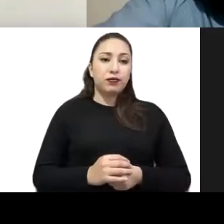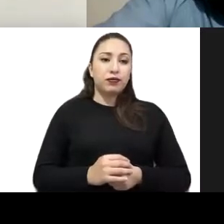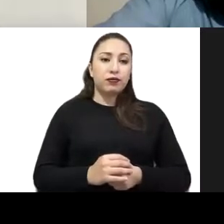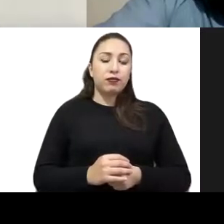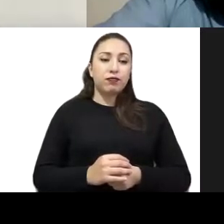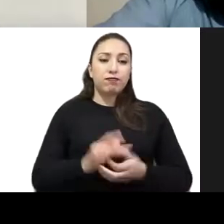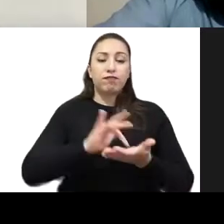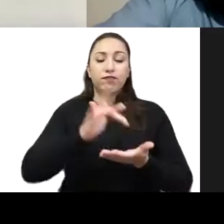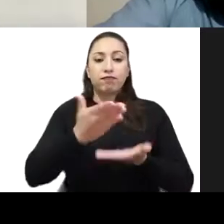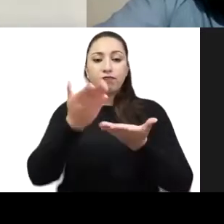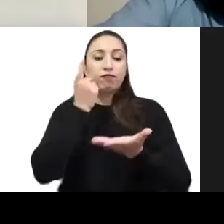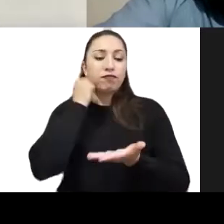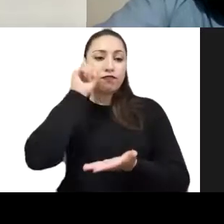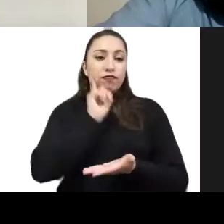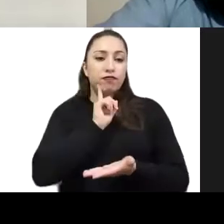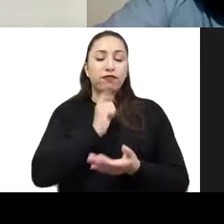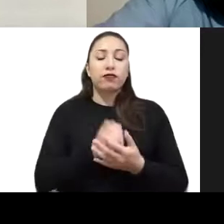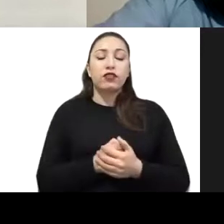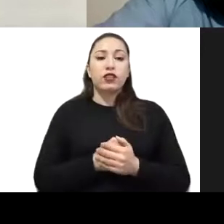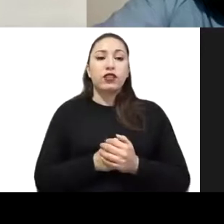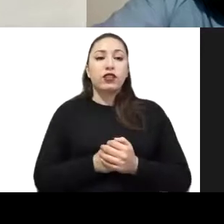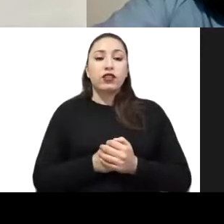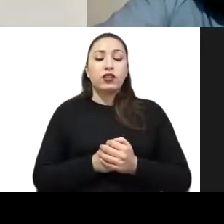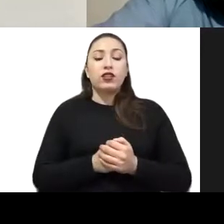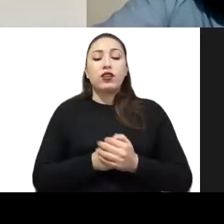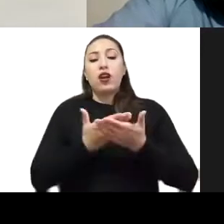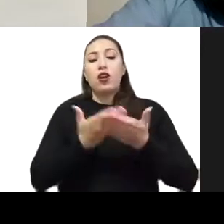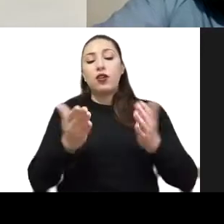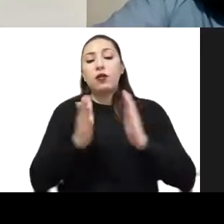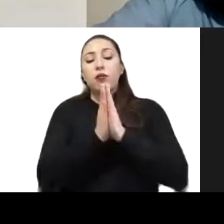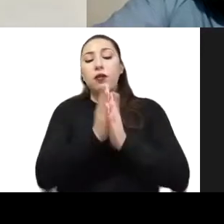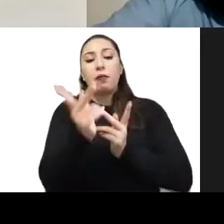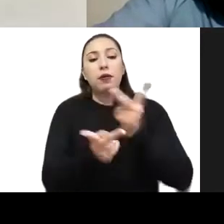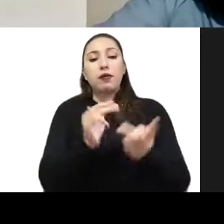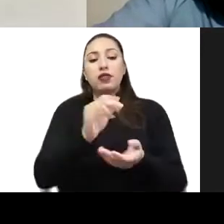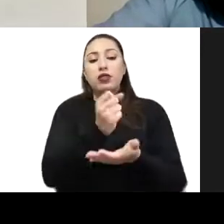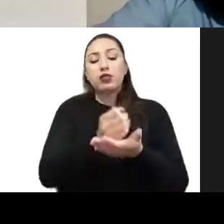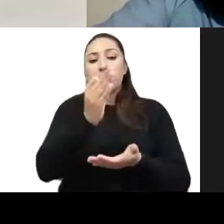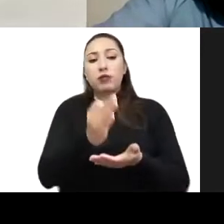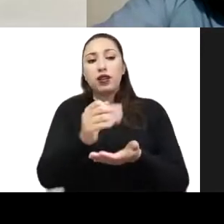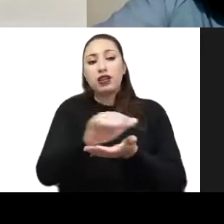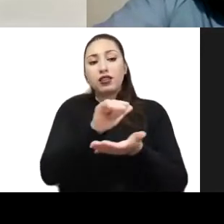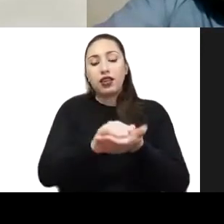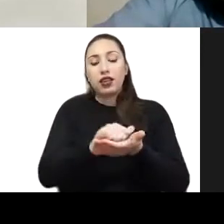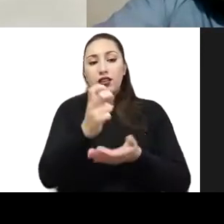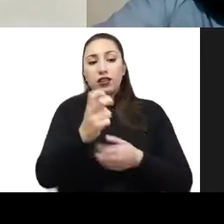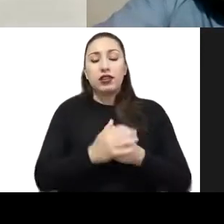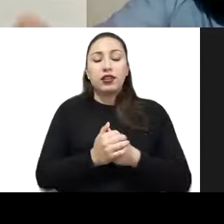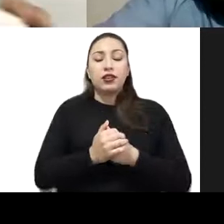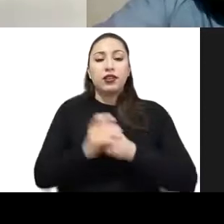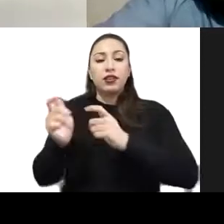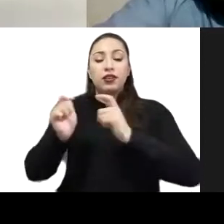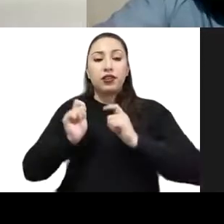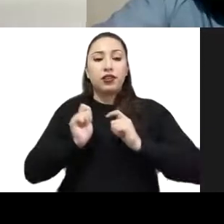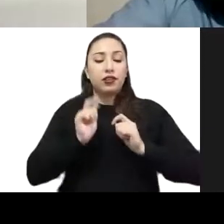Gracias, diputada. En consecuencia, ponga a consideración la aprobación del acta en comento. Por instrucción de la presidencia